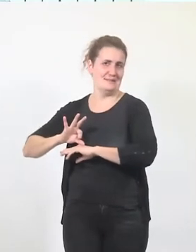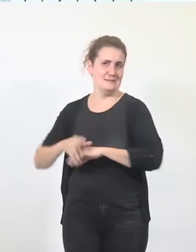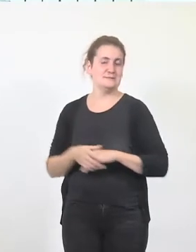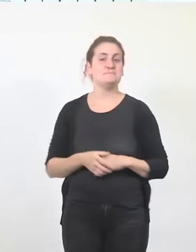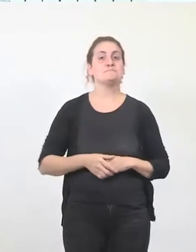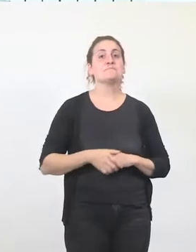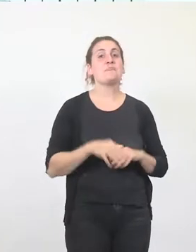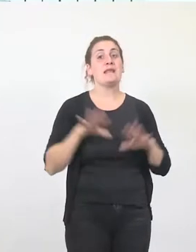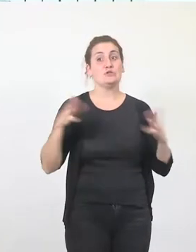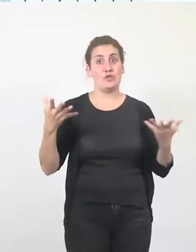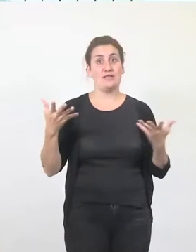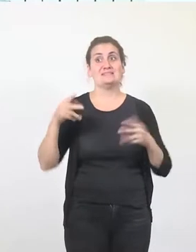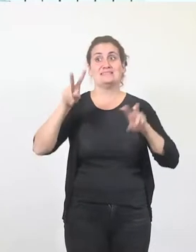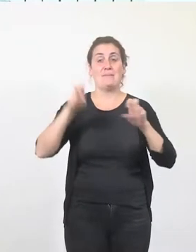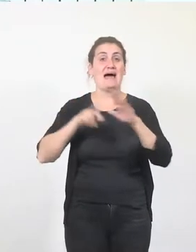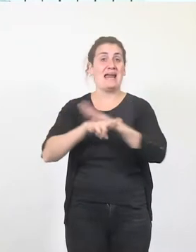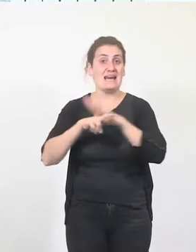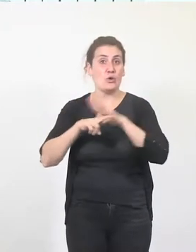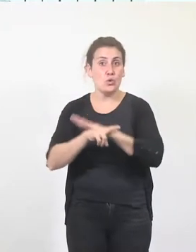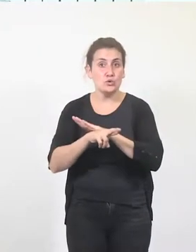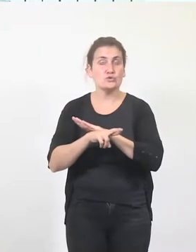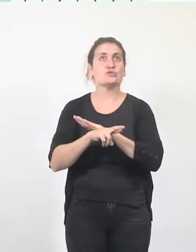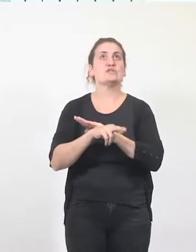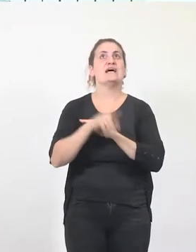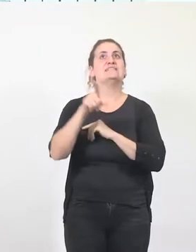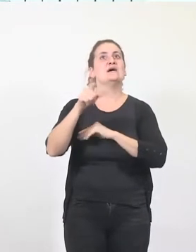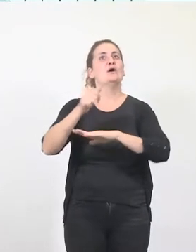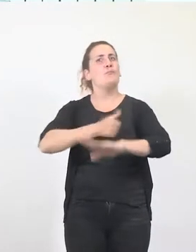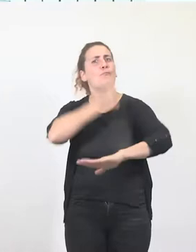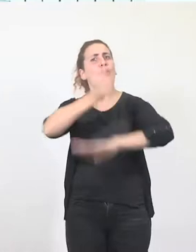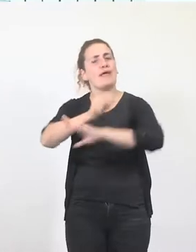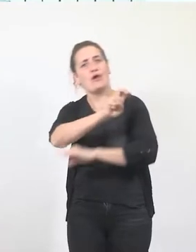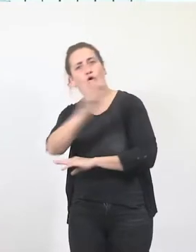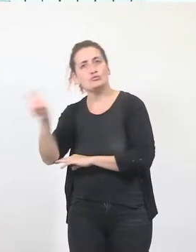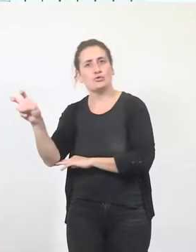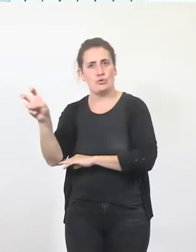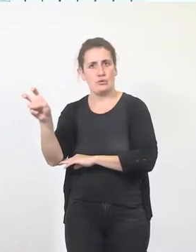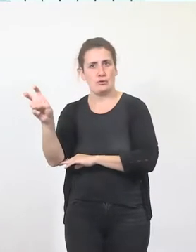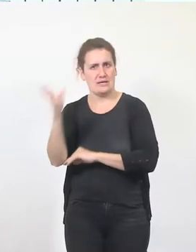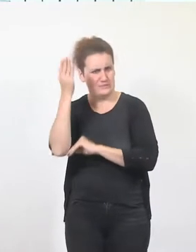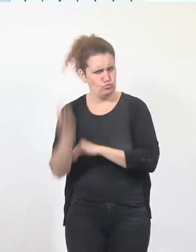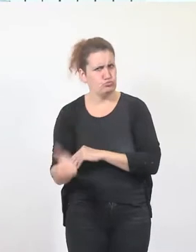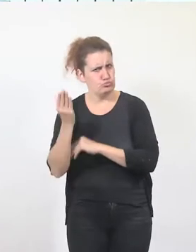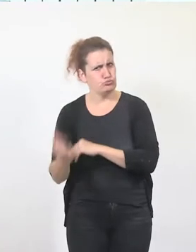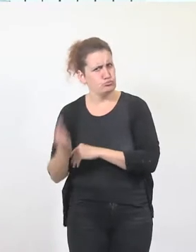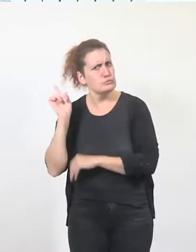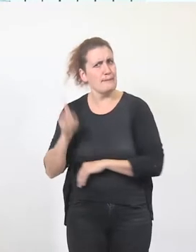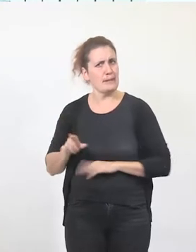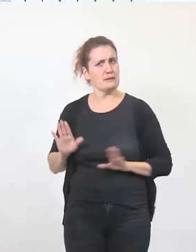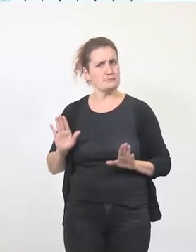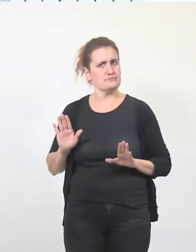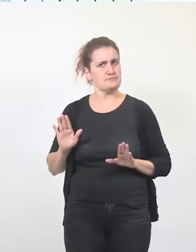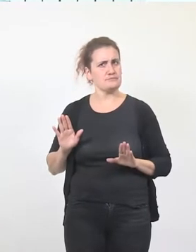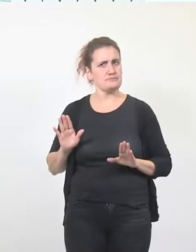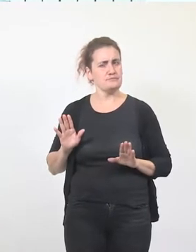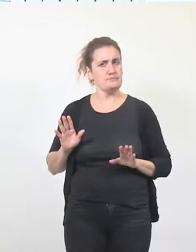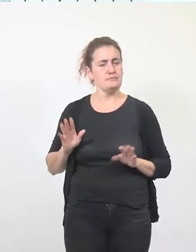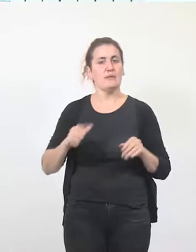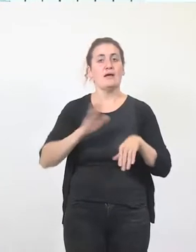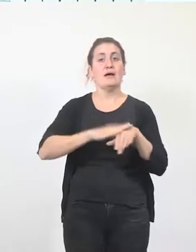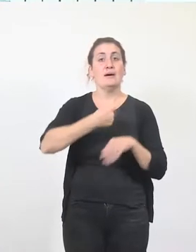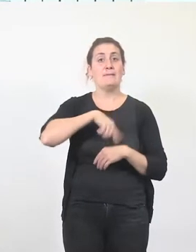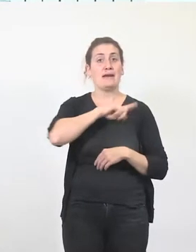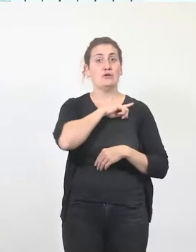Entonces, el tema de los recursos es otro poder que es muy importante también y que